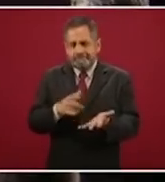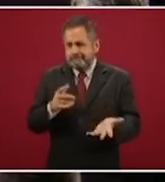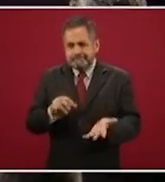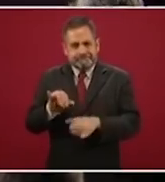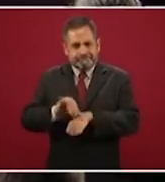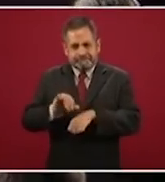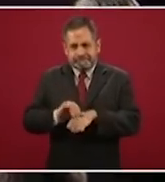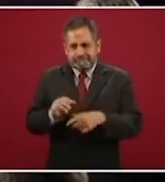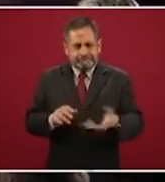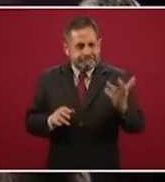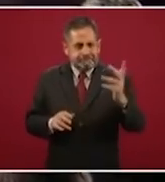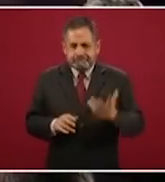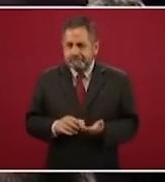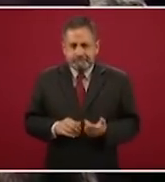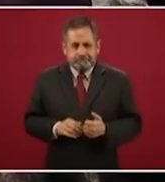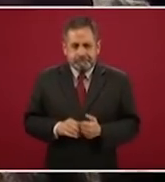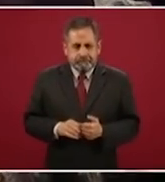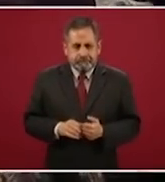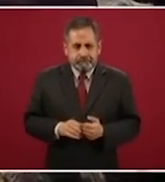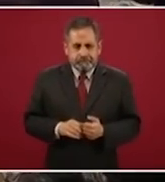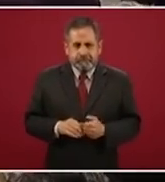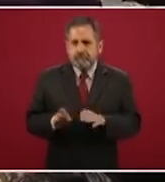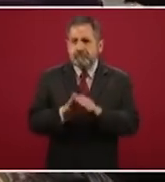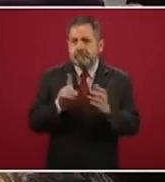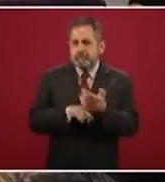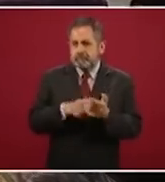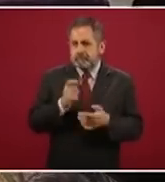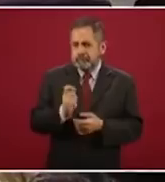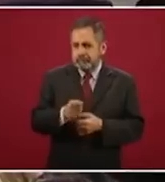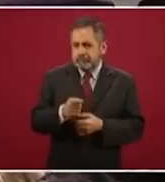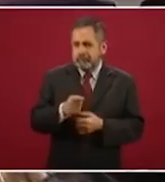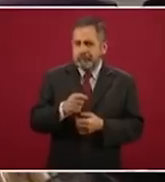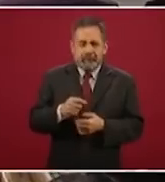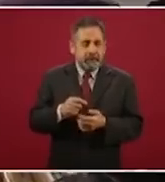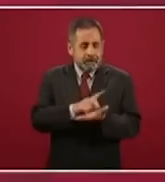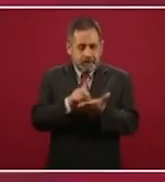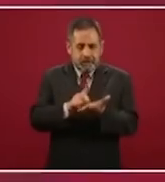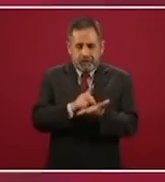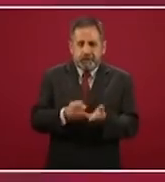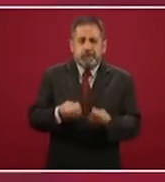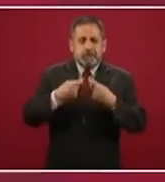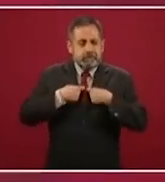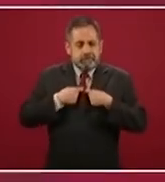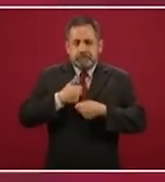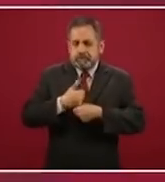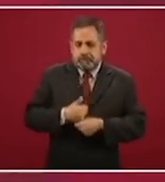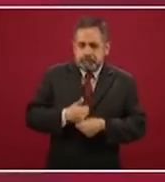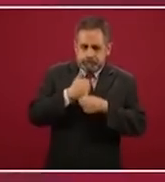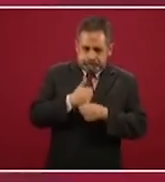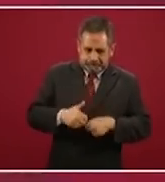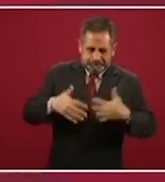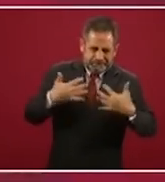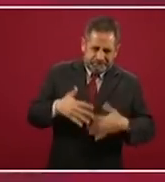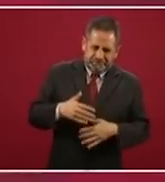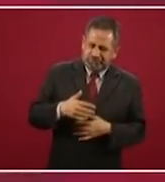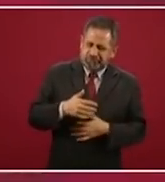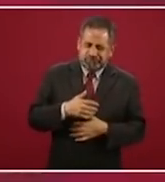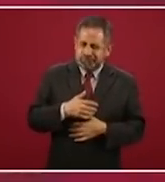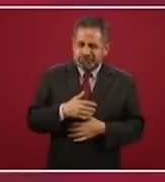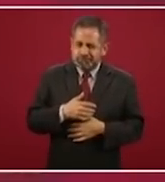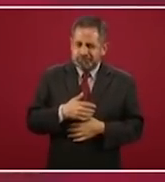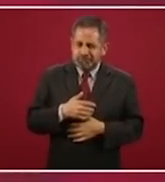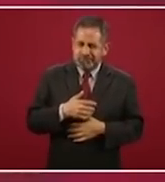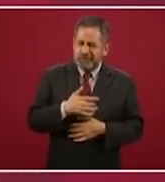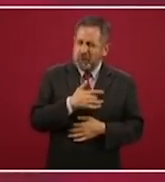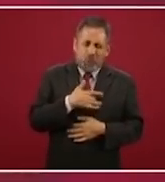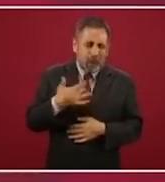submundo de sacrificios, de dolor, esta amarga